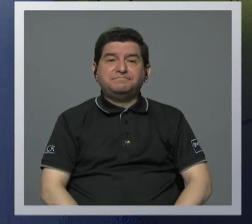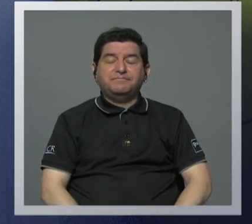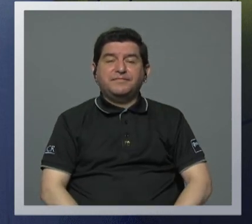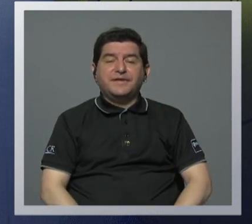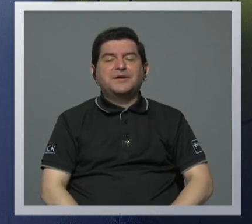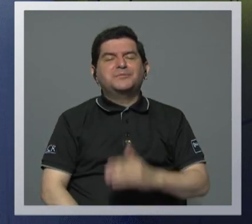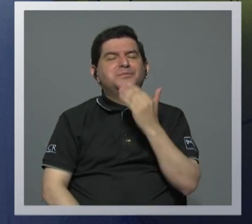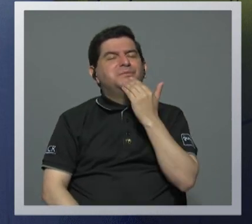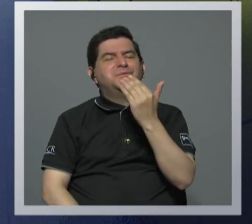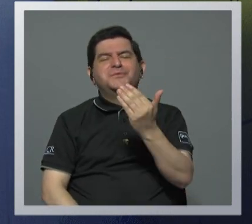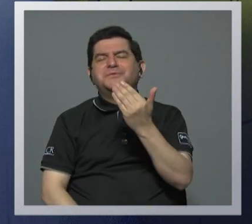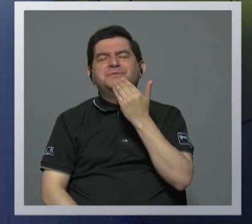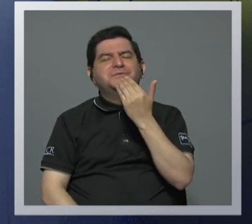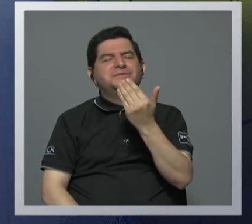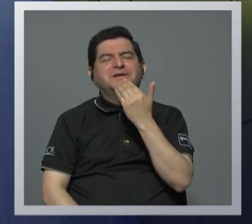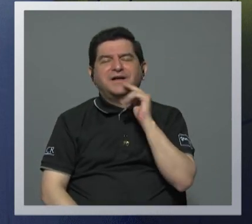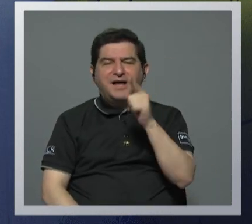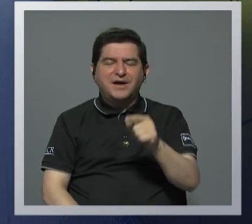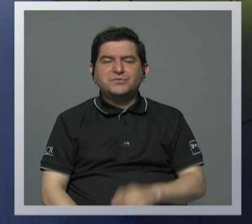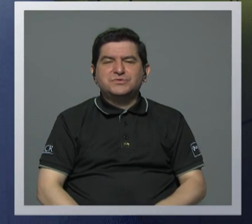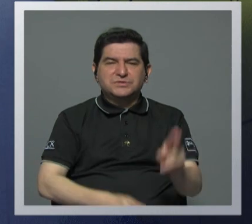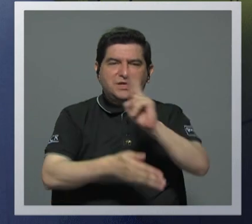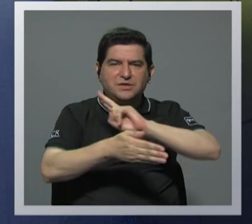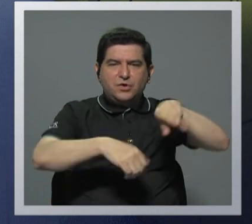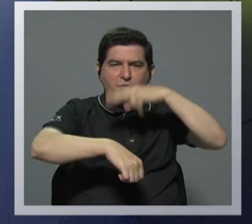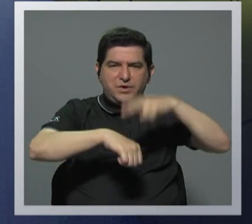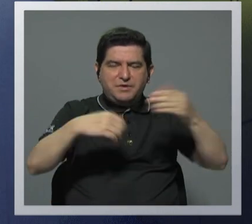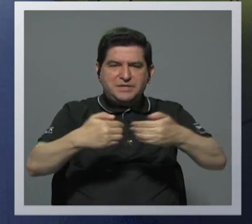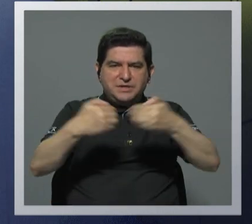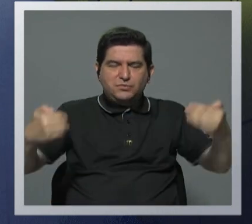Tenemos que agradecerle a usted, a la UNAM, a